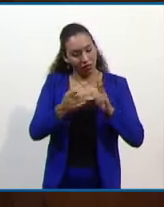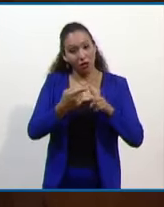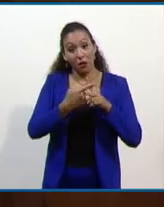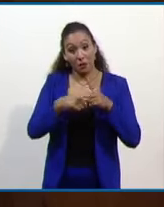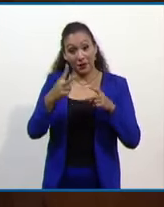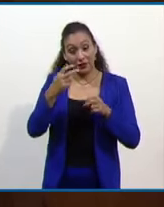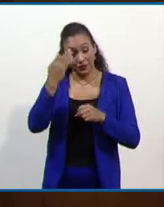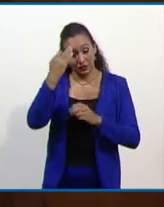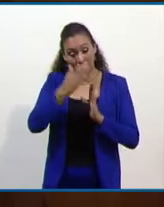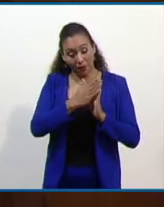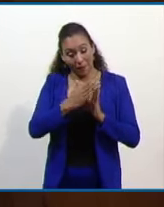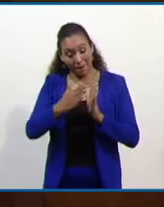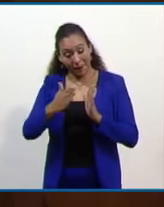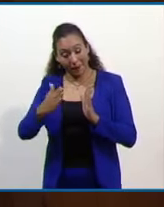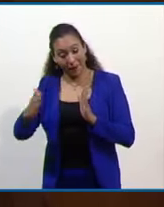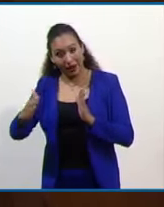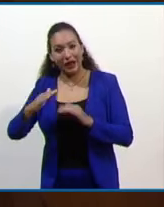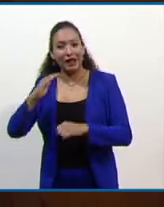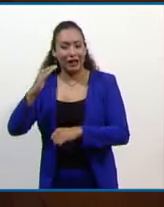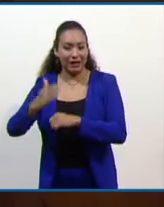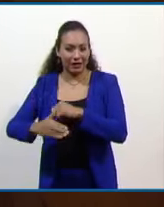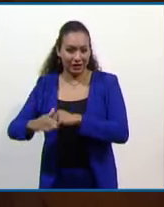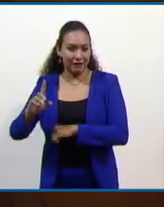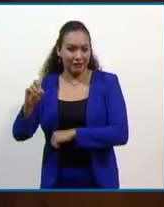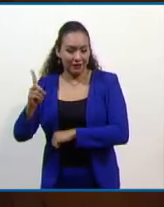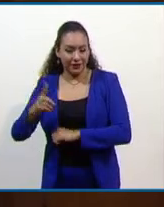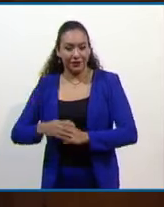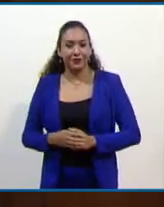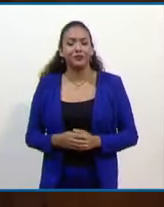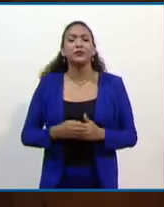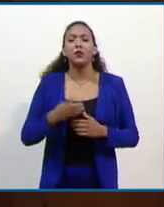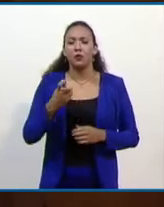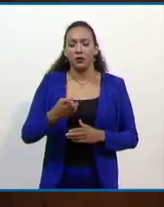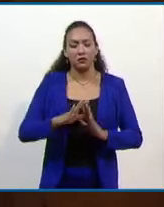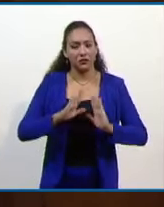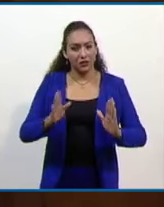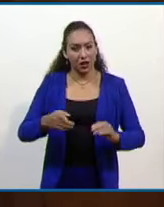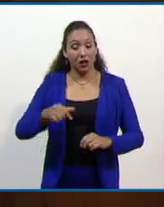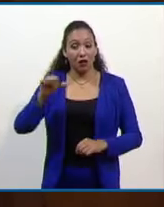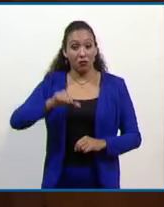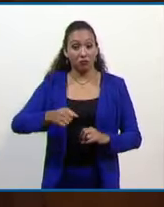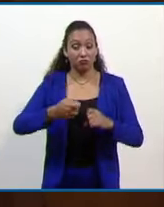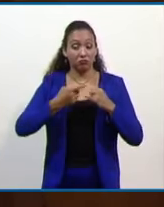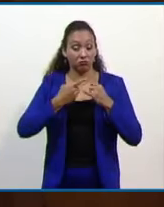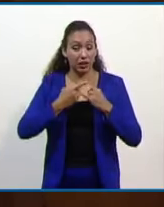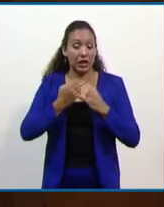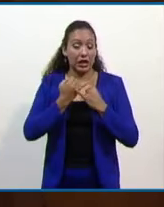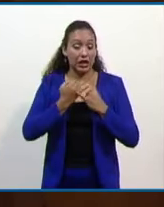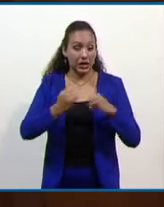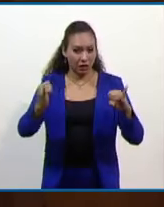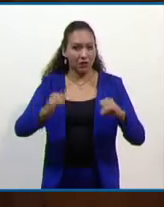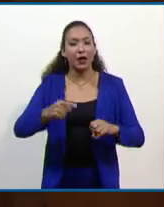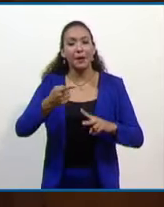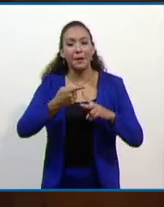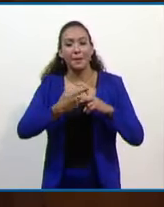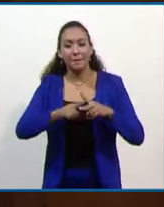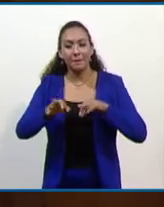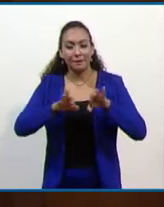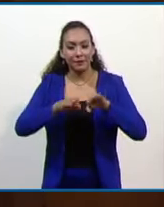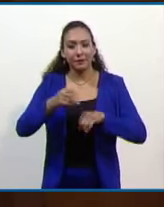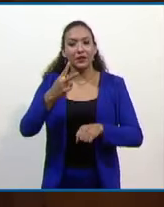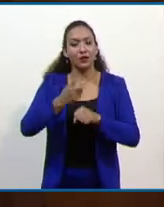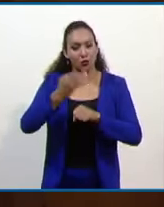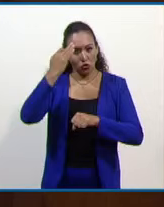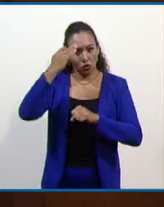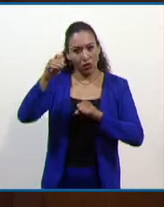consecuencia, esta Suprema Corte de Justicia de la Nación declara hoy inaugurado el